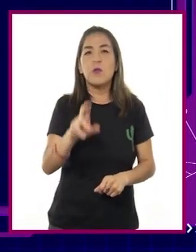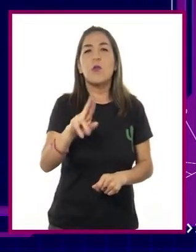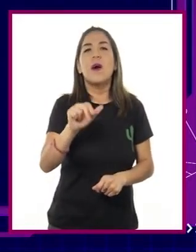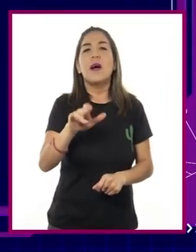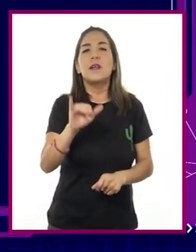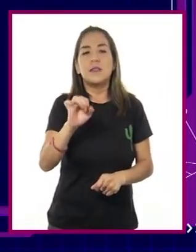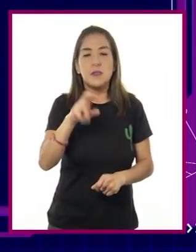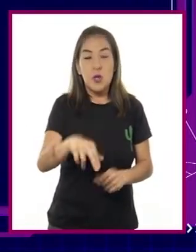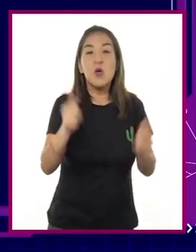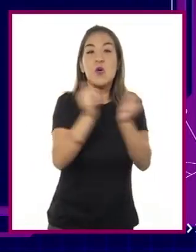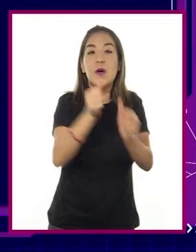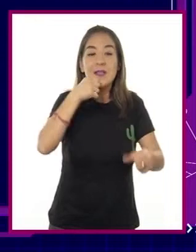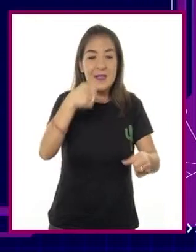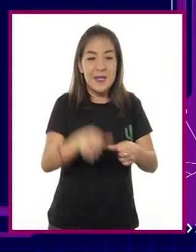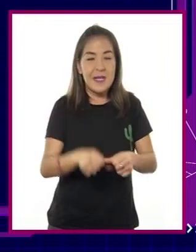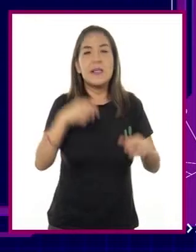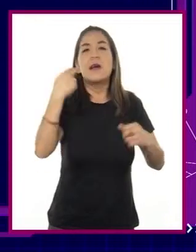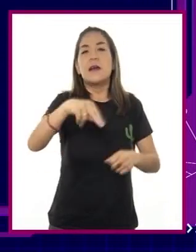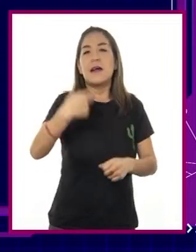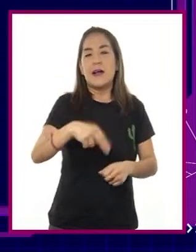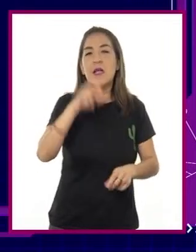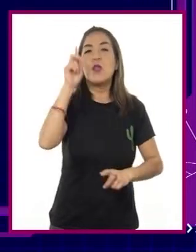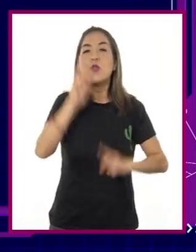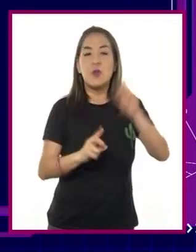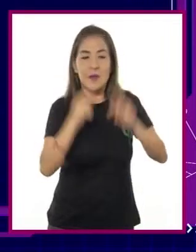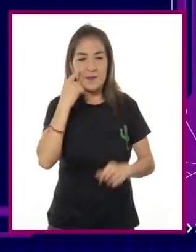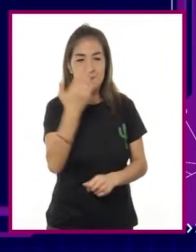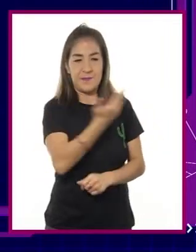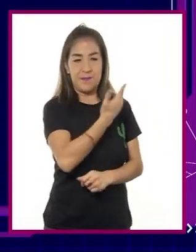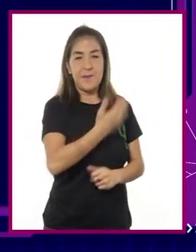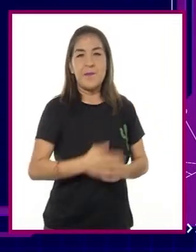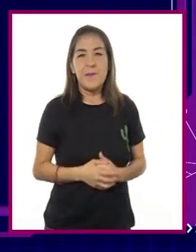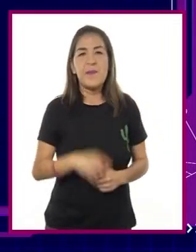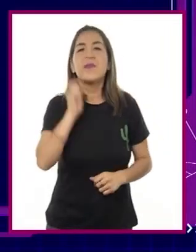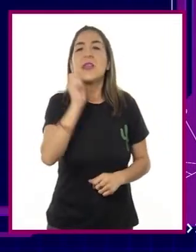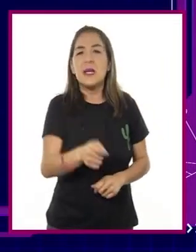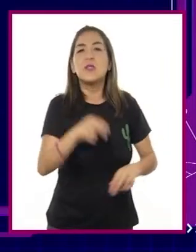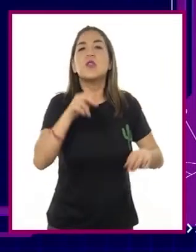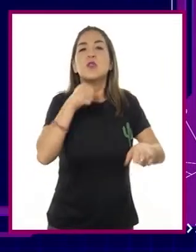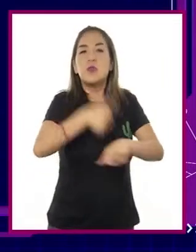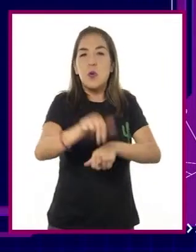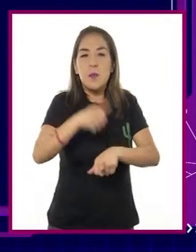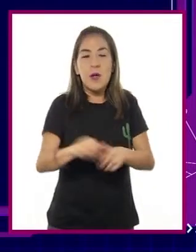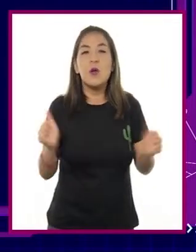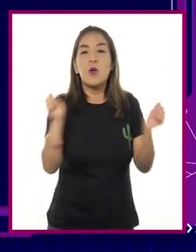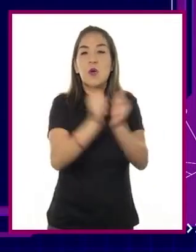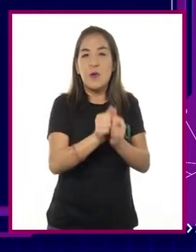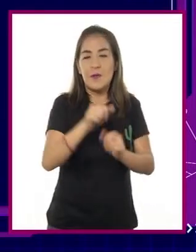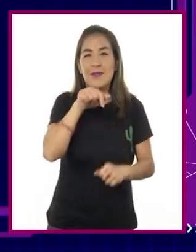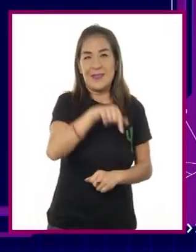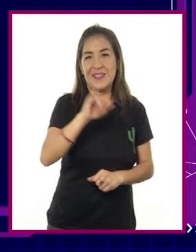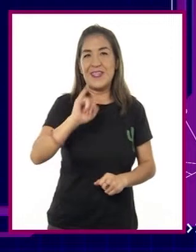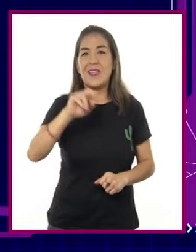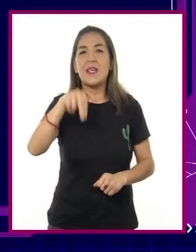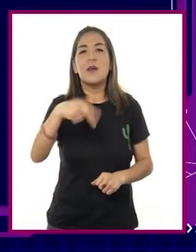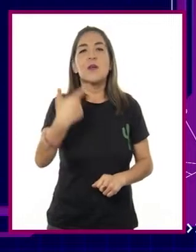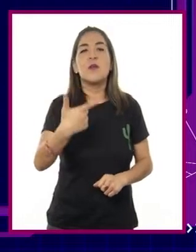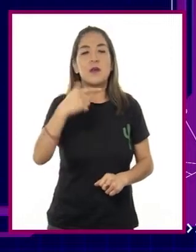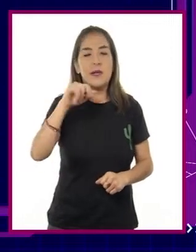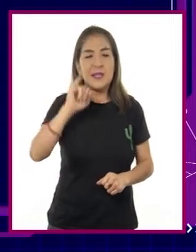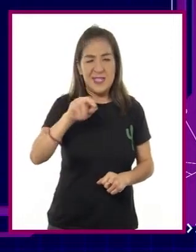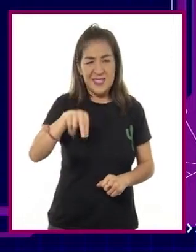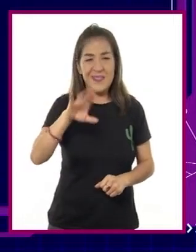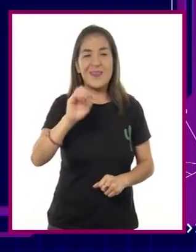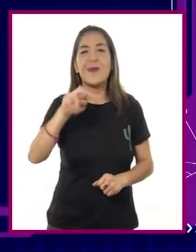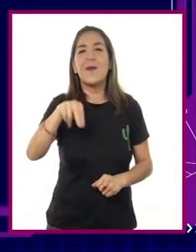o literales llamadas incógnitas. Los coeficientes son los números que acompañan a las incógnitas. Leslie,